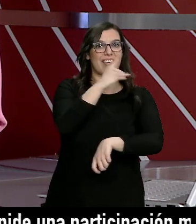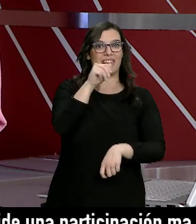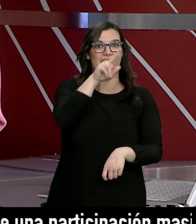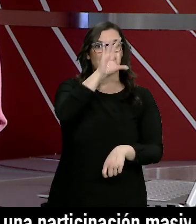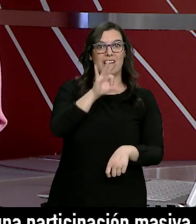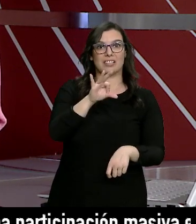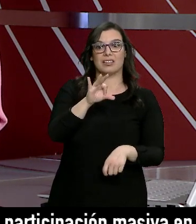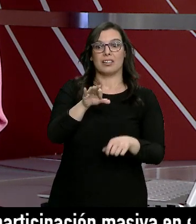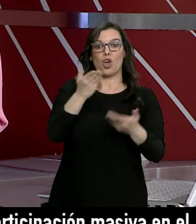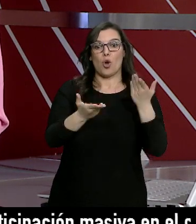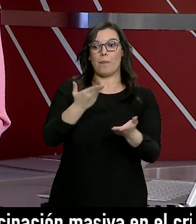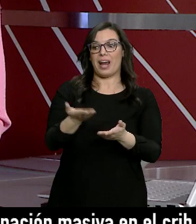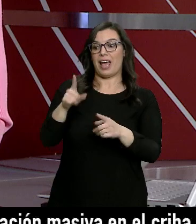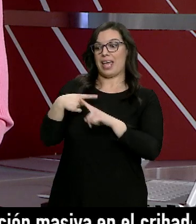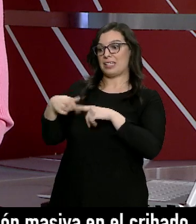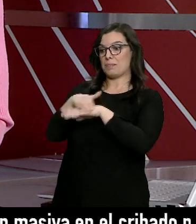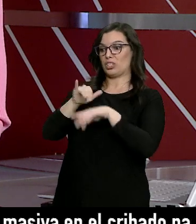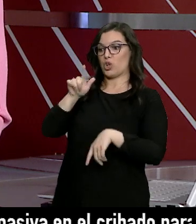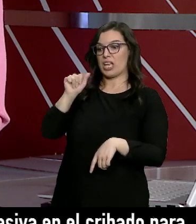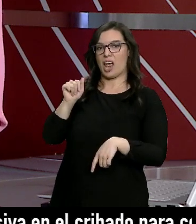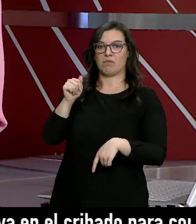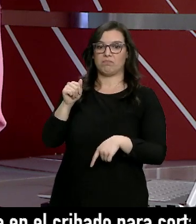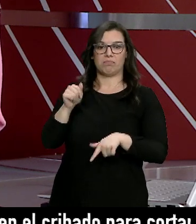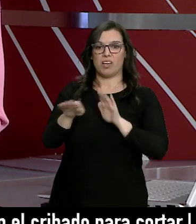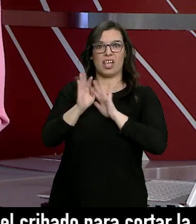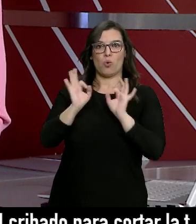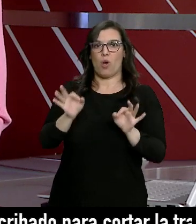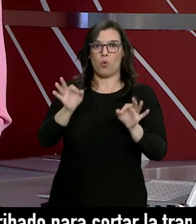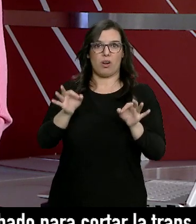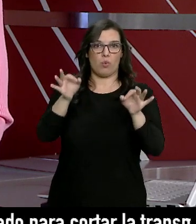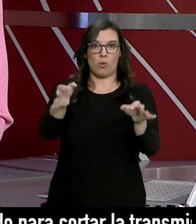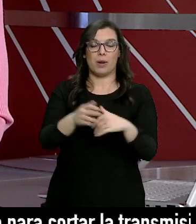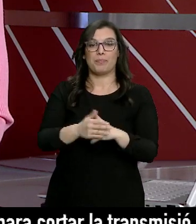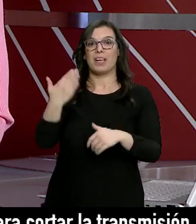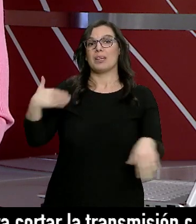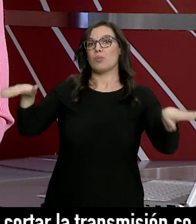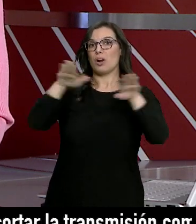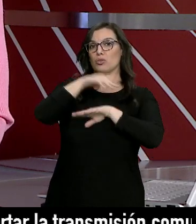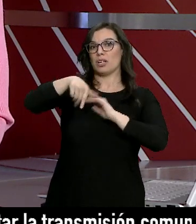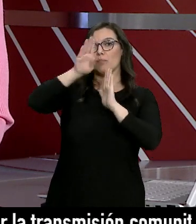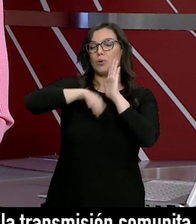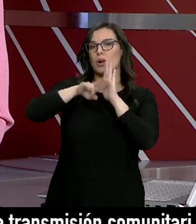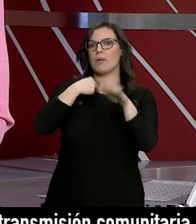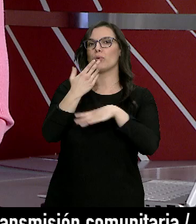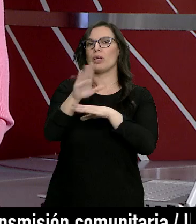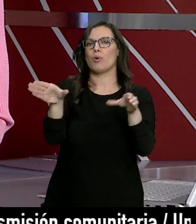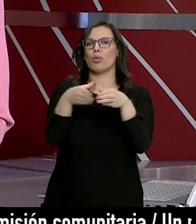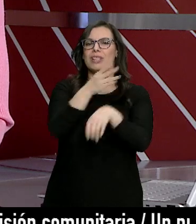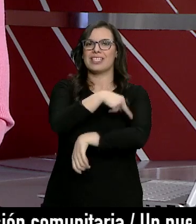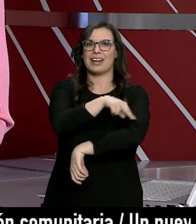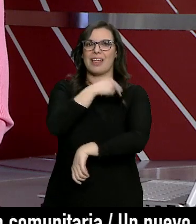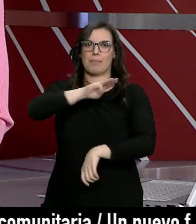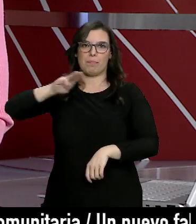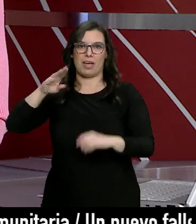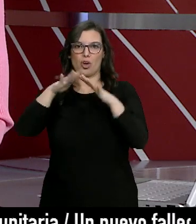a Salvador Illa. Anoche en el programa Cuestión de Prioridades, la portavoz de Sanidad del Grupo Popular en el Congreso defendió que no van a darle tregua a